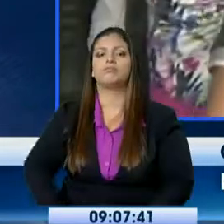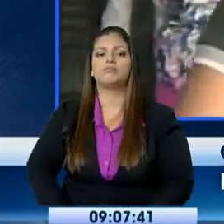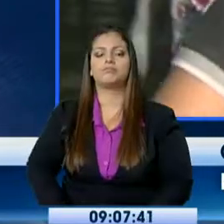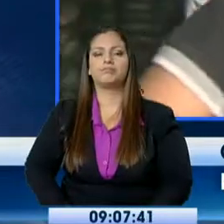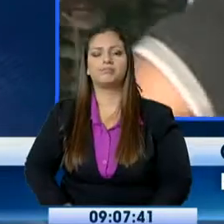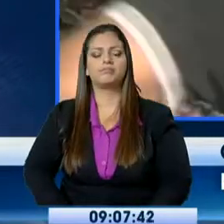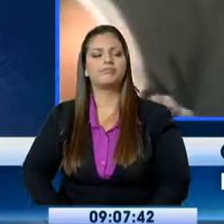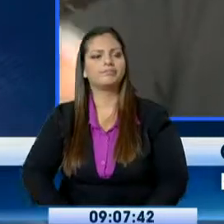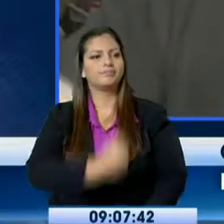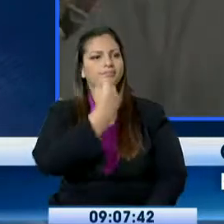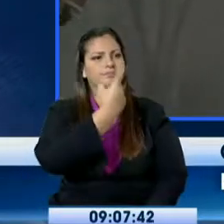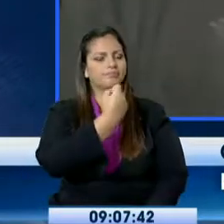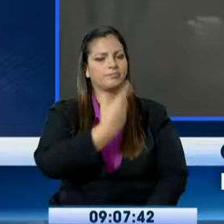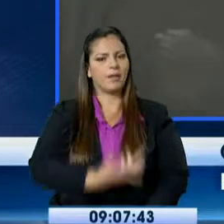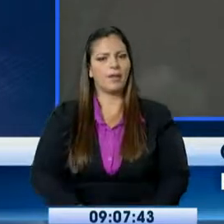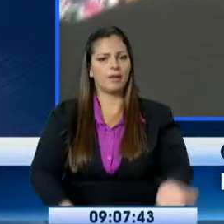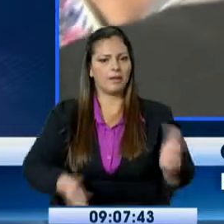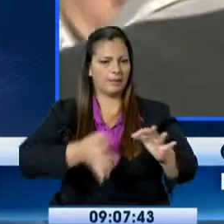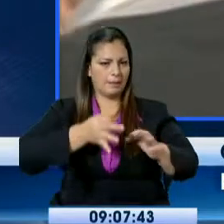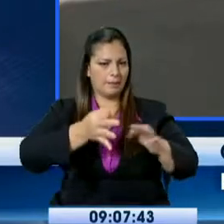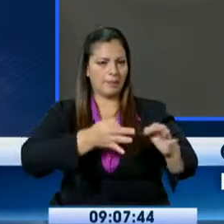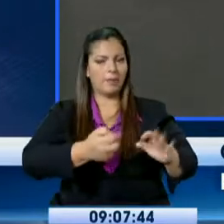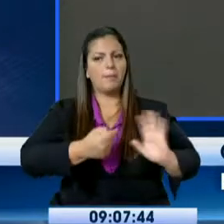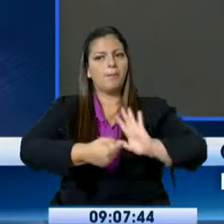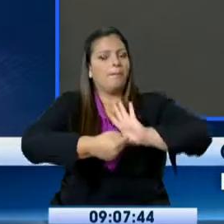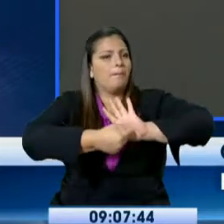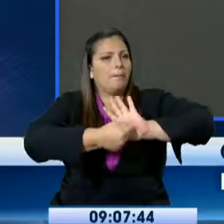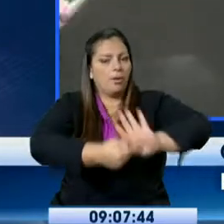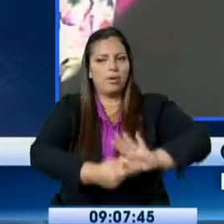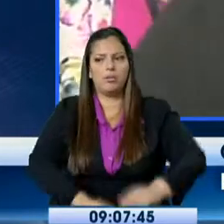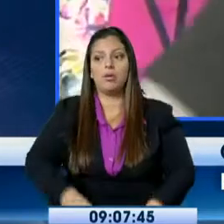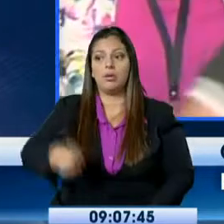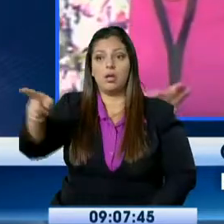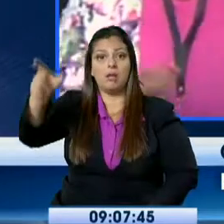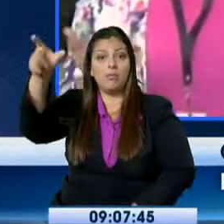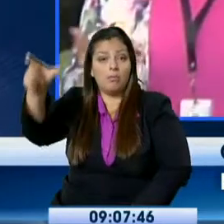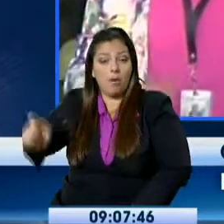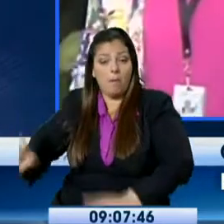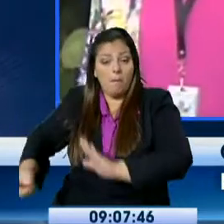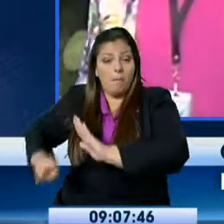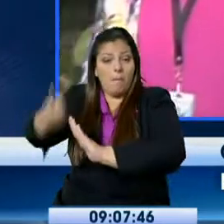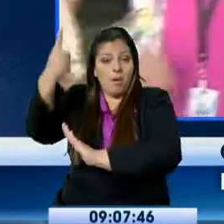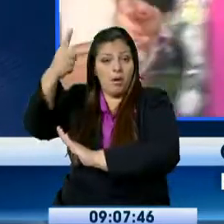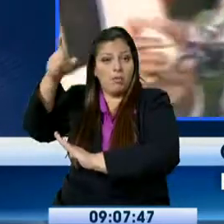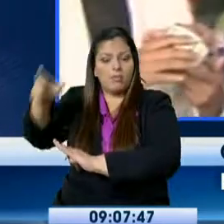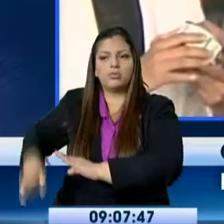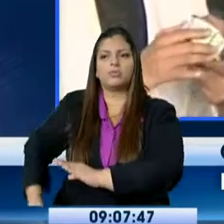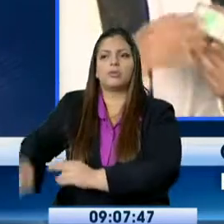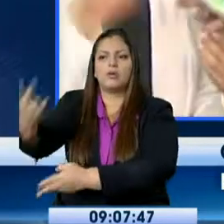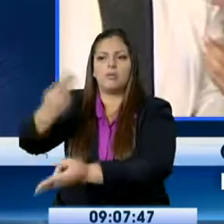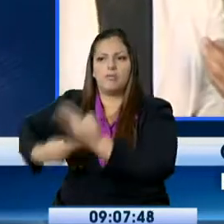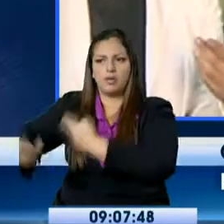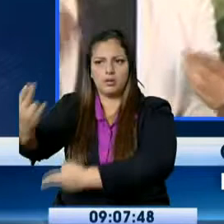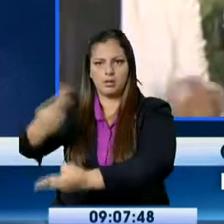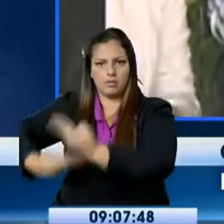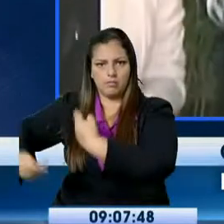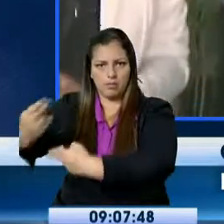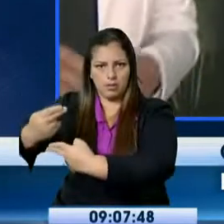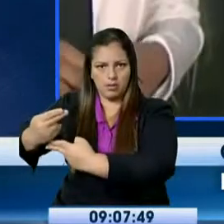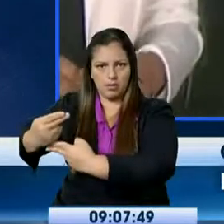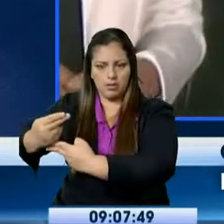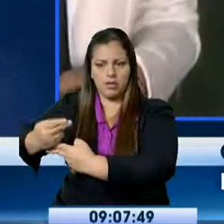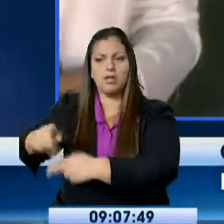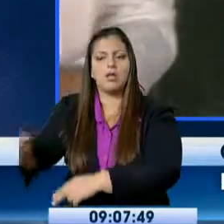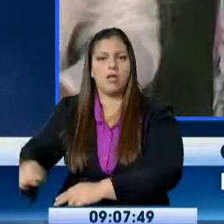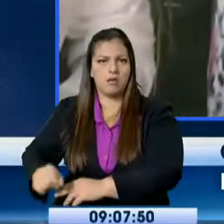cadena de intermediación que es de donde aparentemente se podría producir esta alteración el que recibe lo vende a un precio